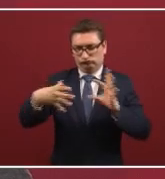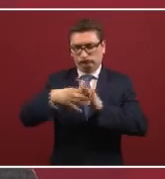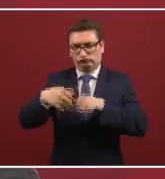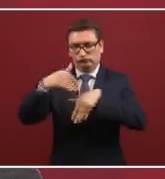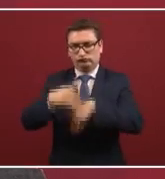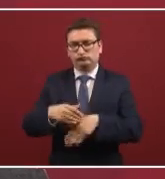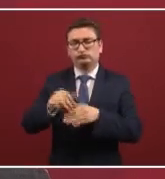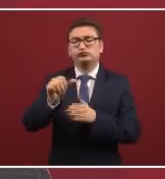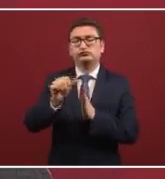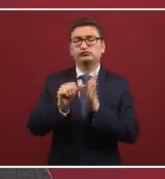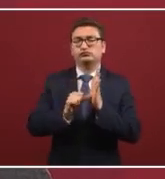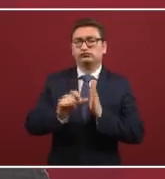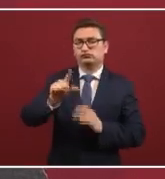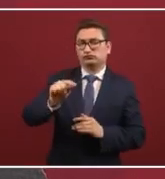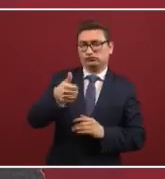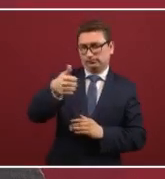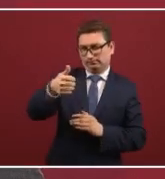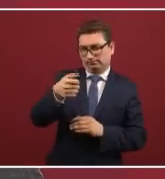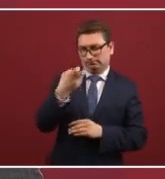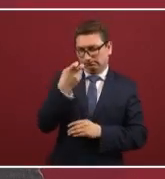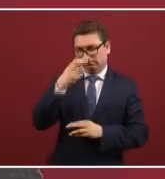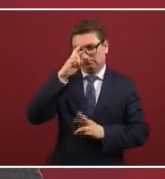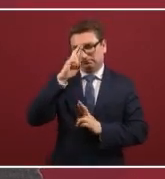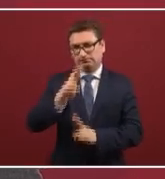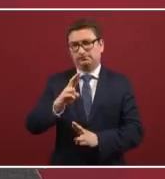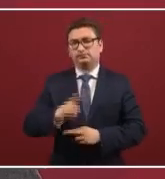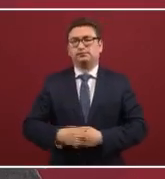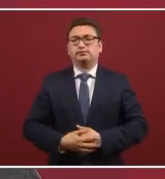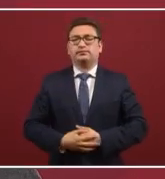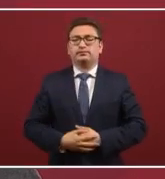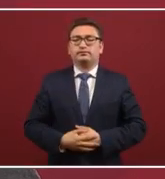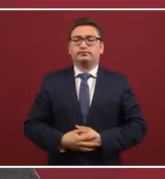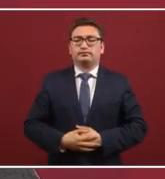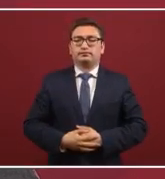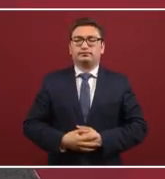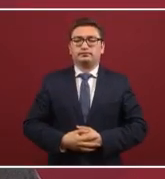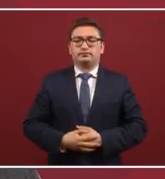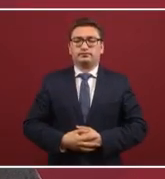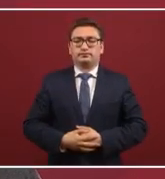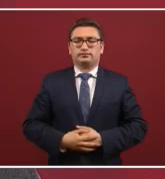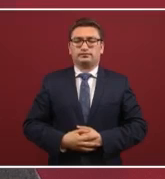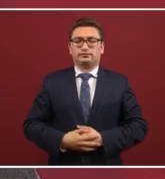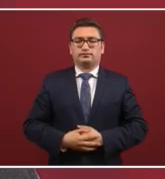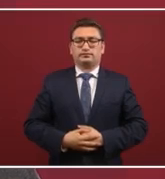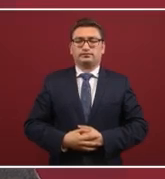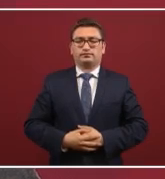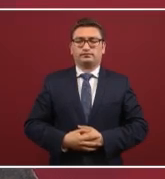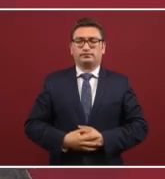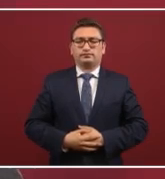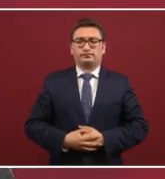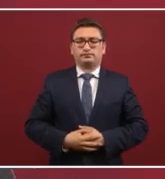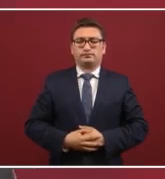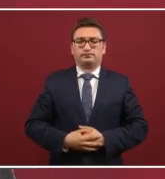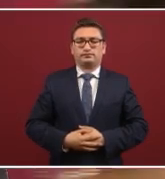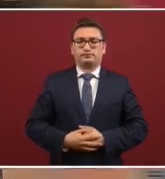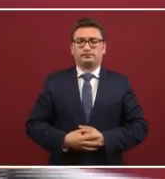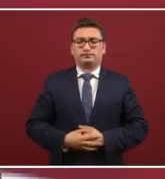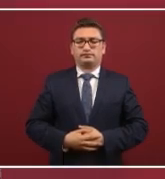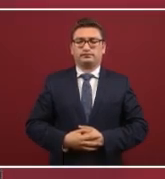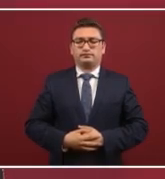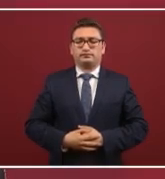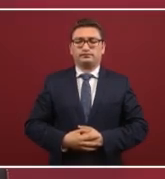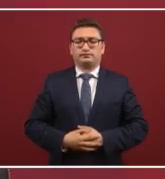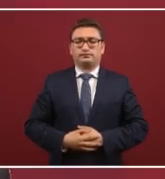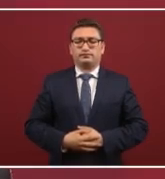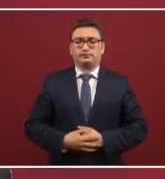constitucional y han sido ya superados, como es de su conocimiento, los obstáculos